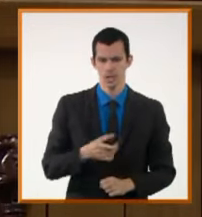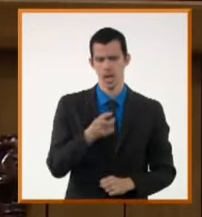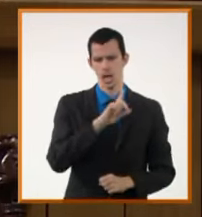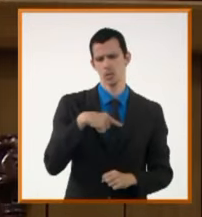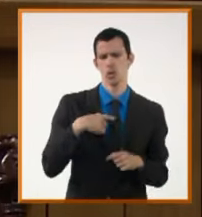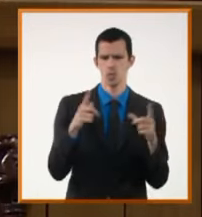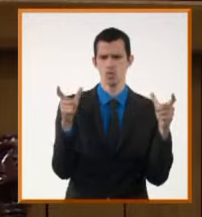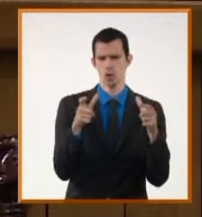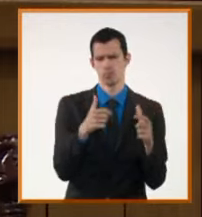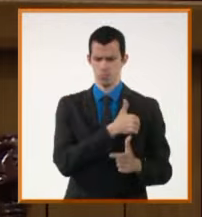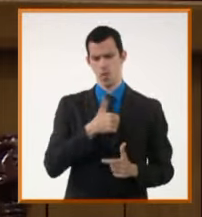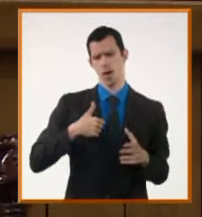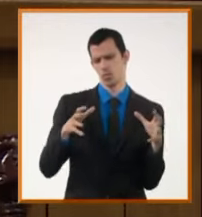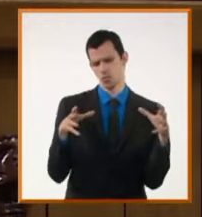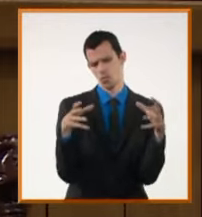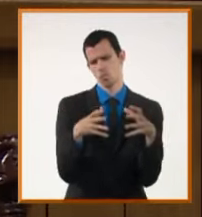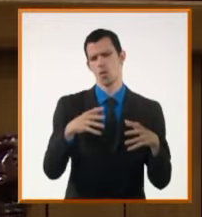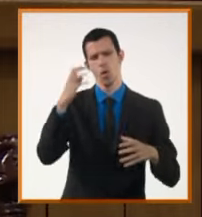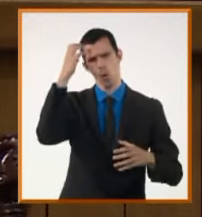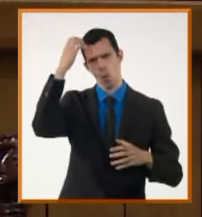temas.